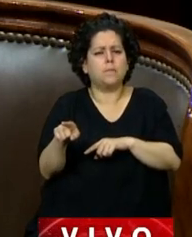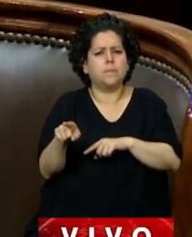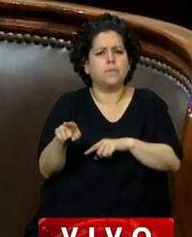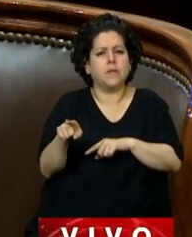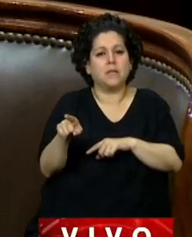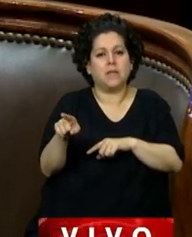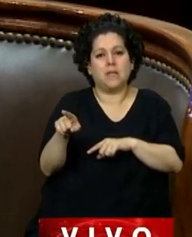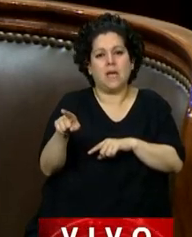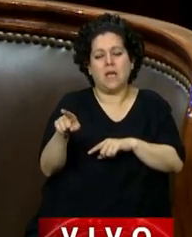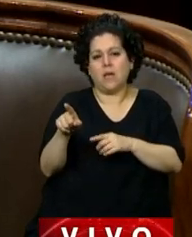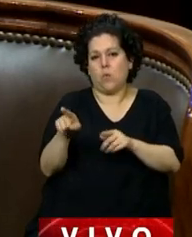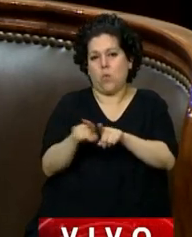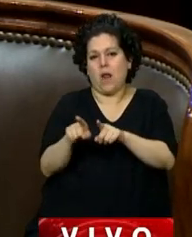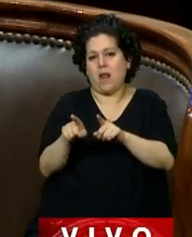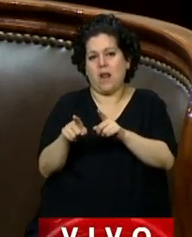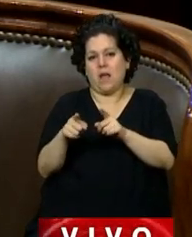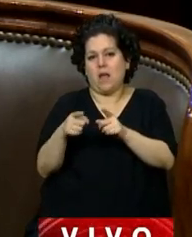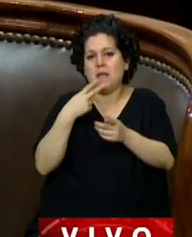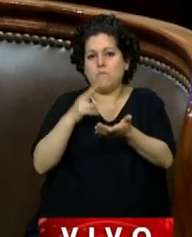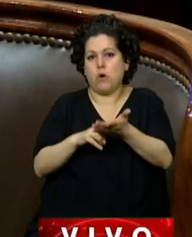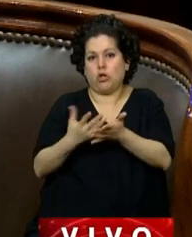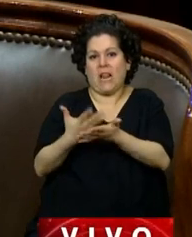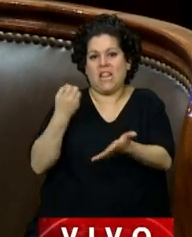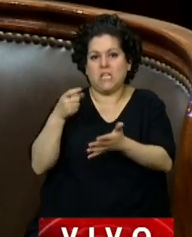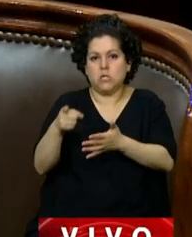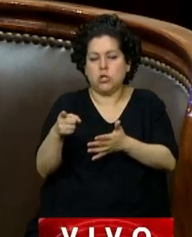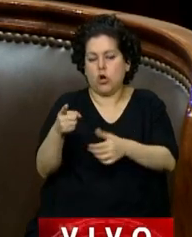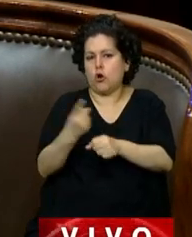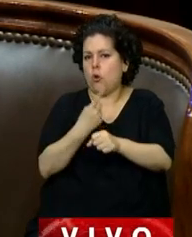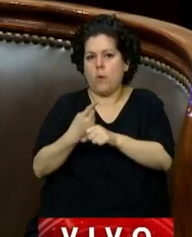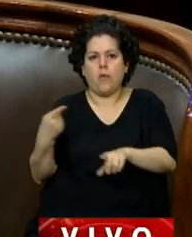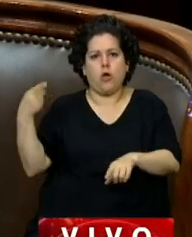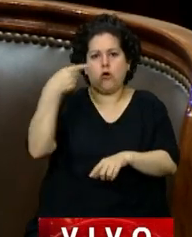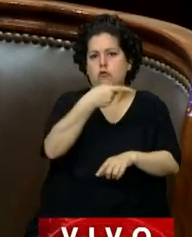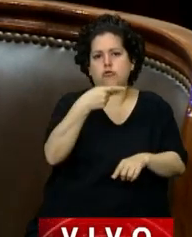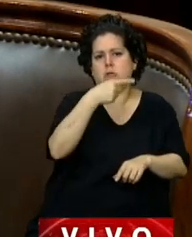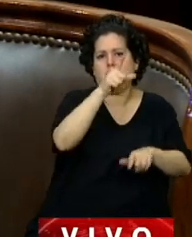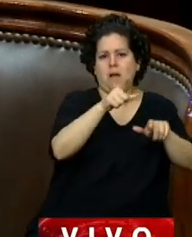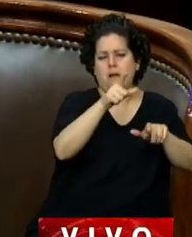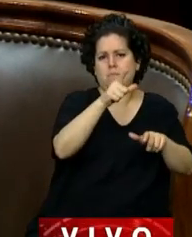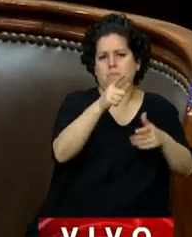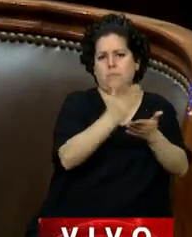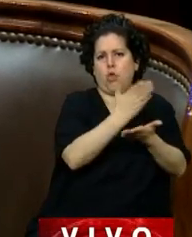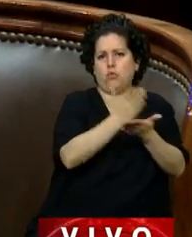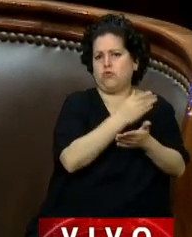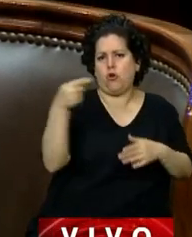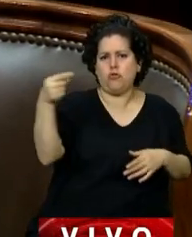que el sistema de retenciones siga atacando al sector de producción